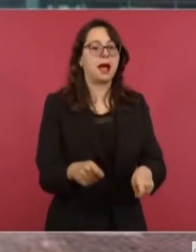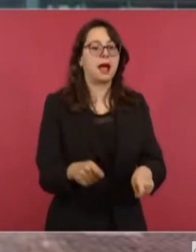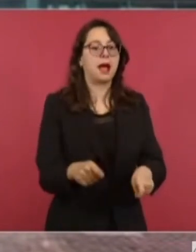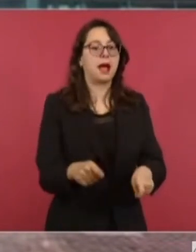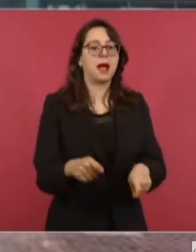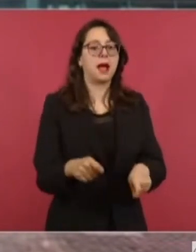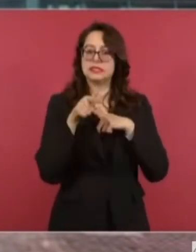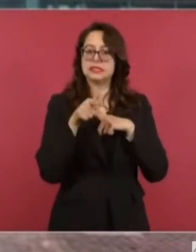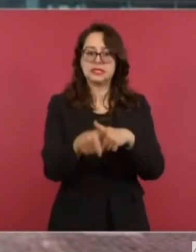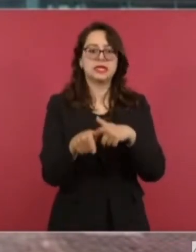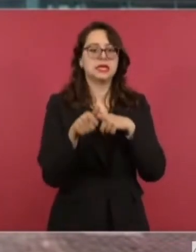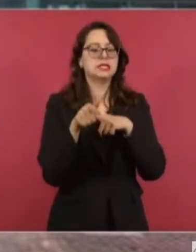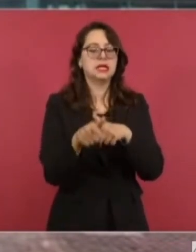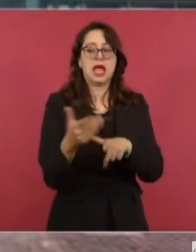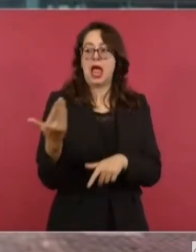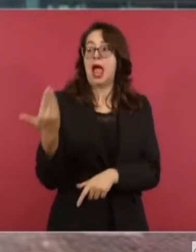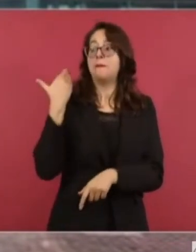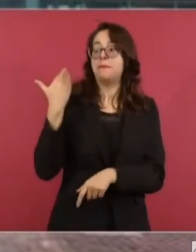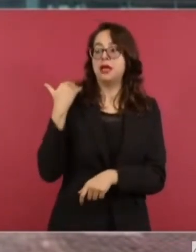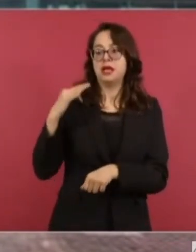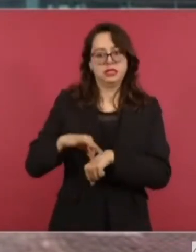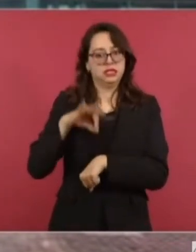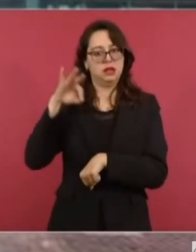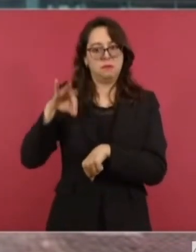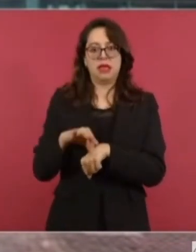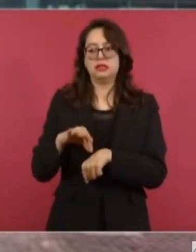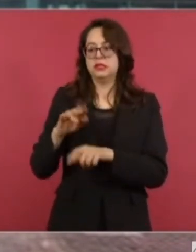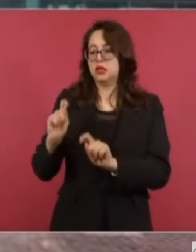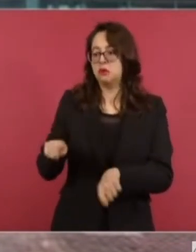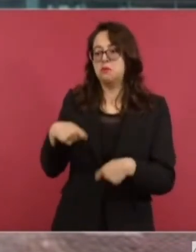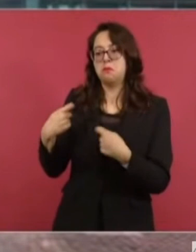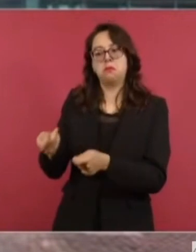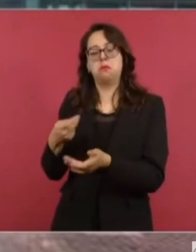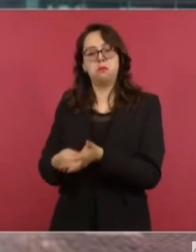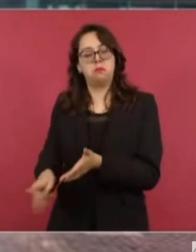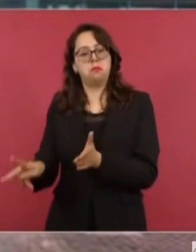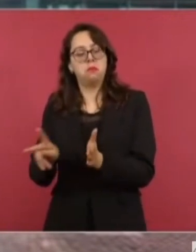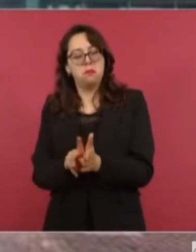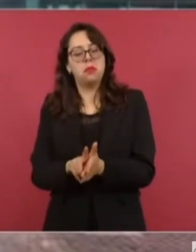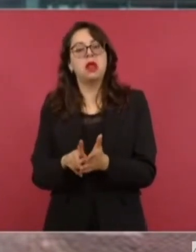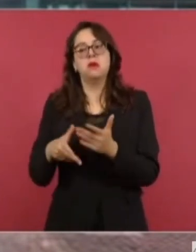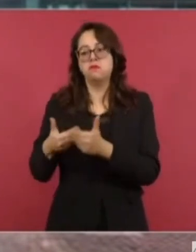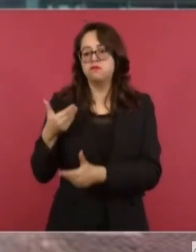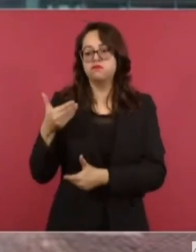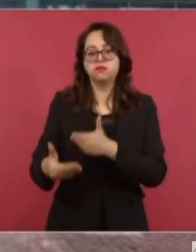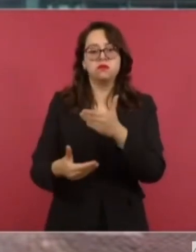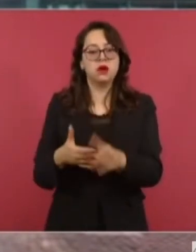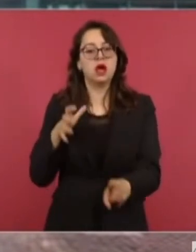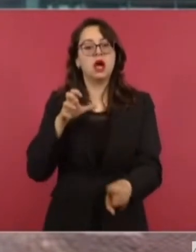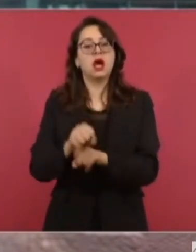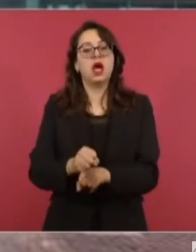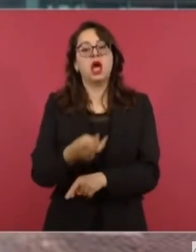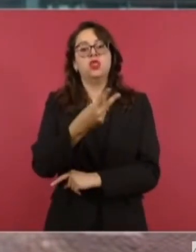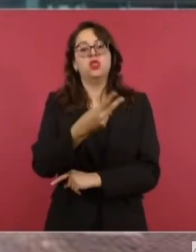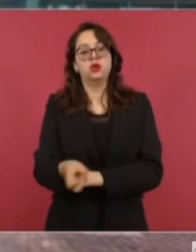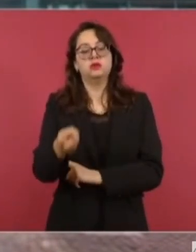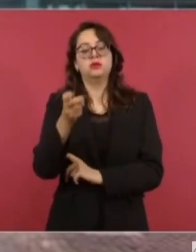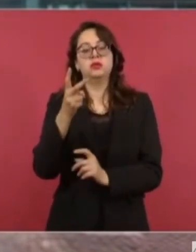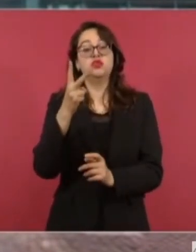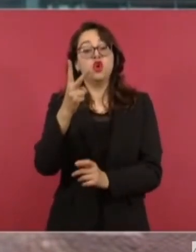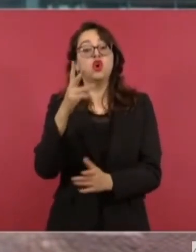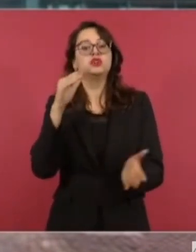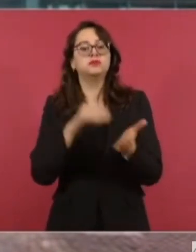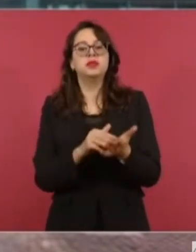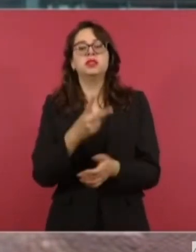Alcocer pudo acompañar en Chilpancingo uno de estos procesos de basificación, que va a alcanzar a